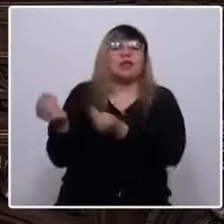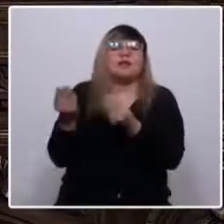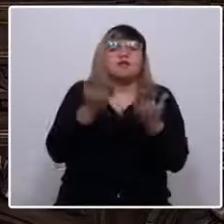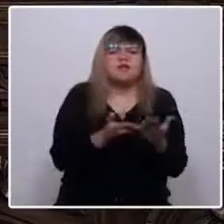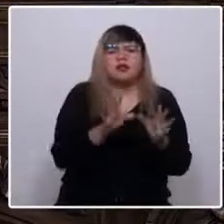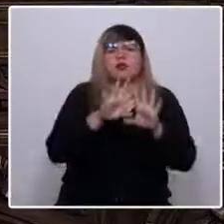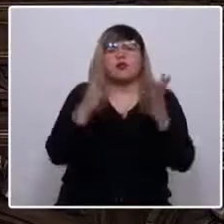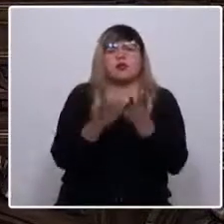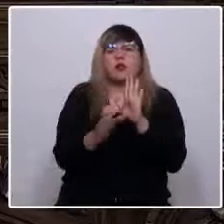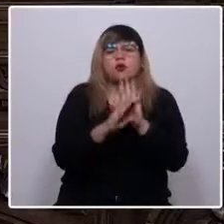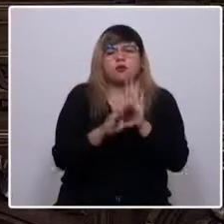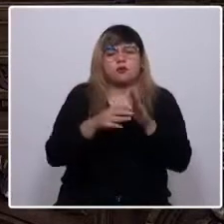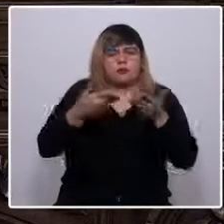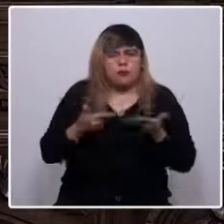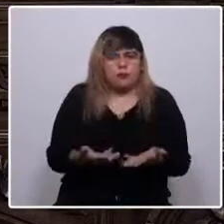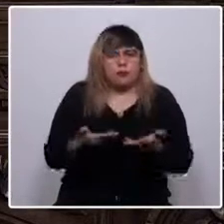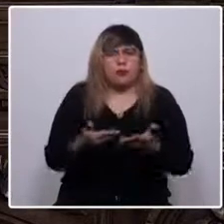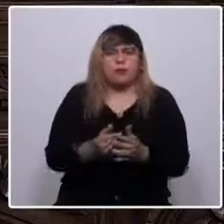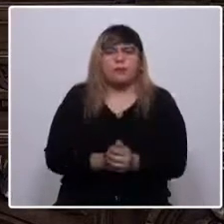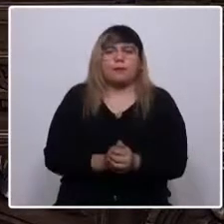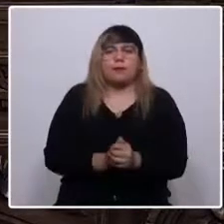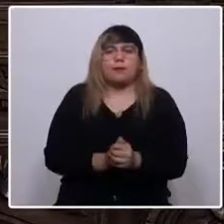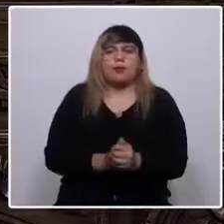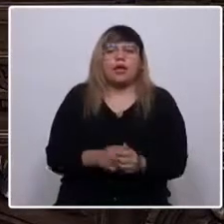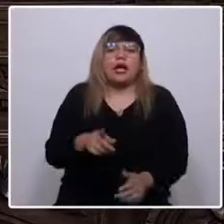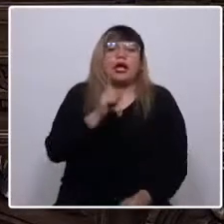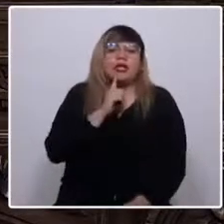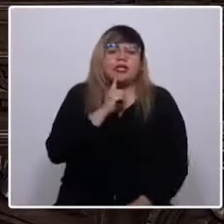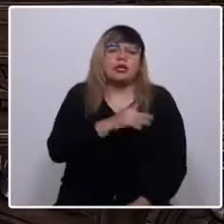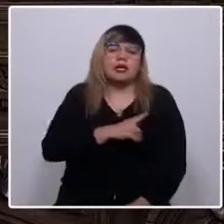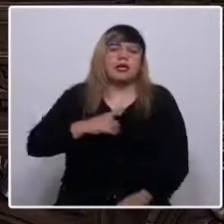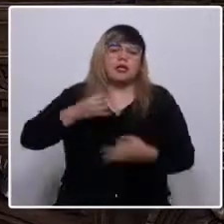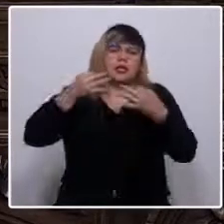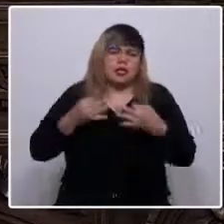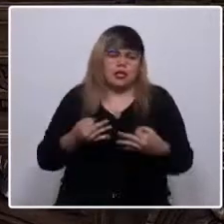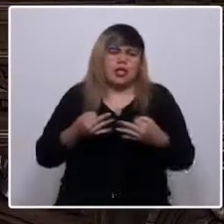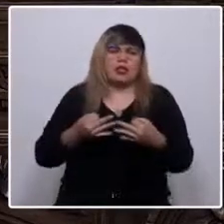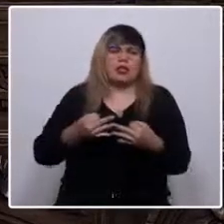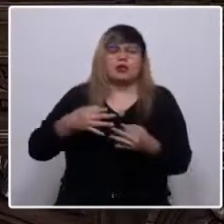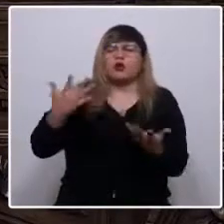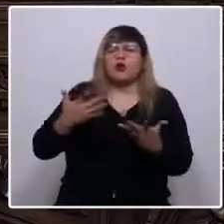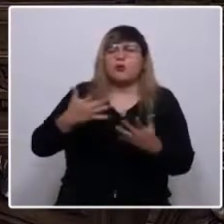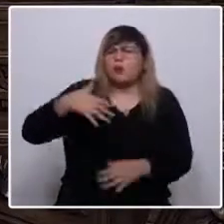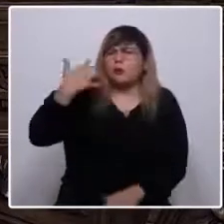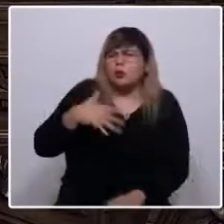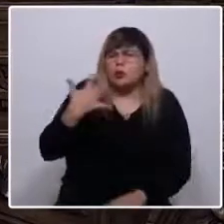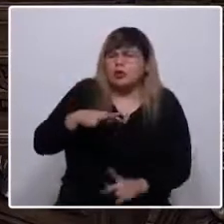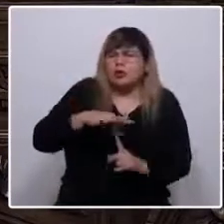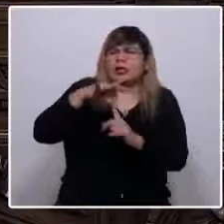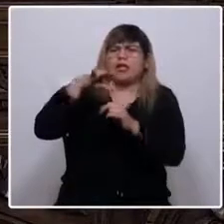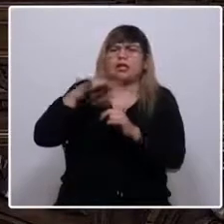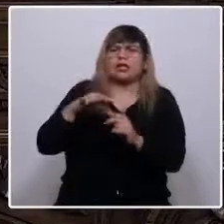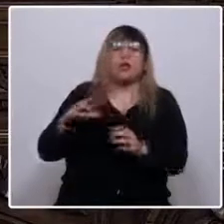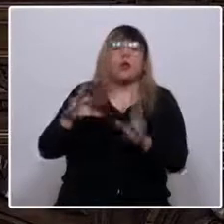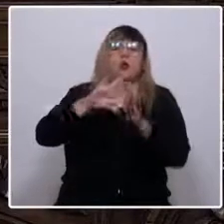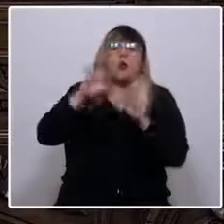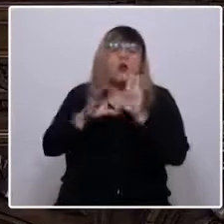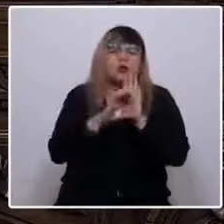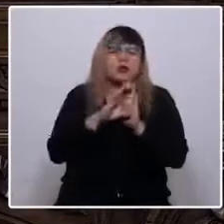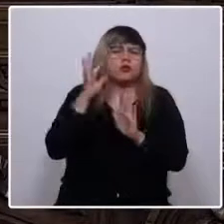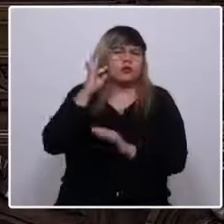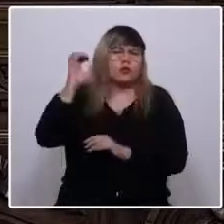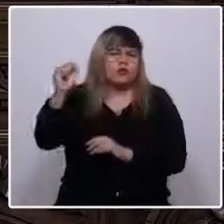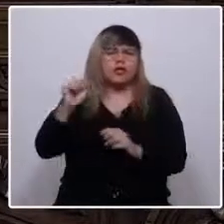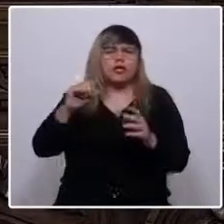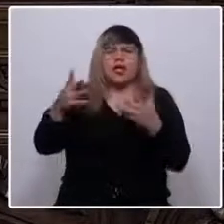los convencionales aquí presentes a tener la dignidad como un eje central escribieron la constitución feminista ecológica